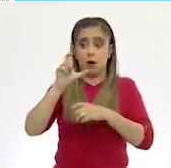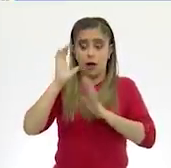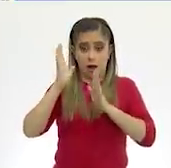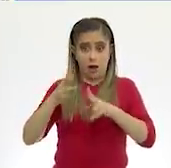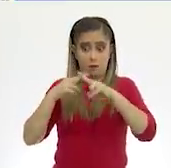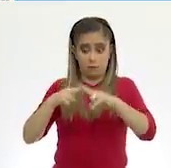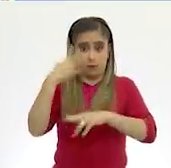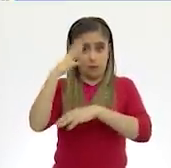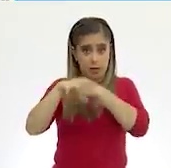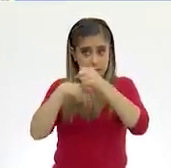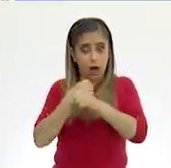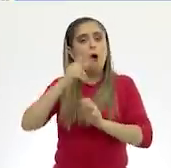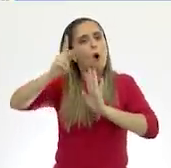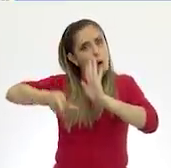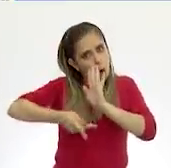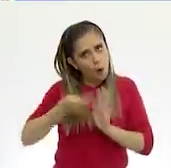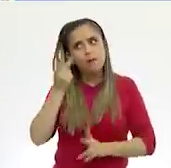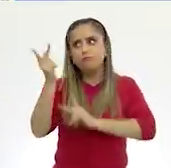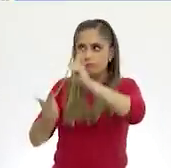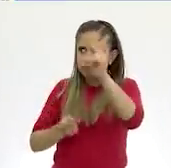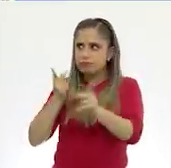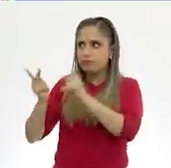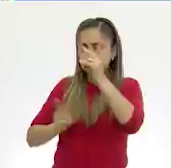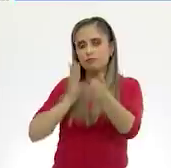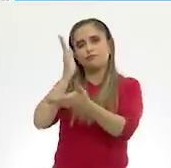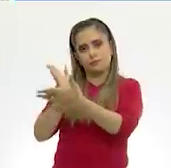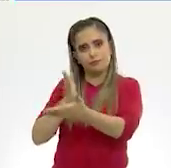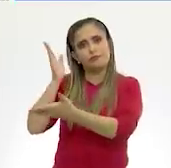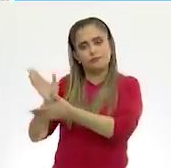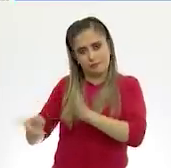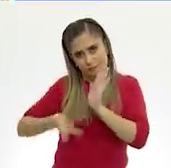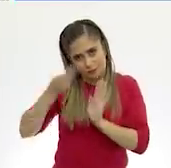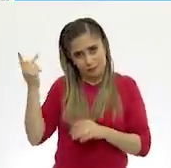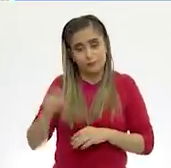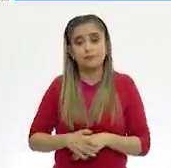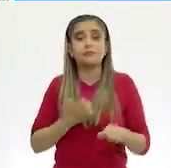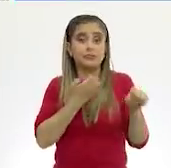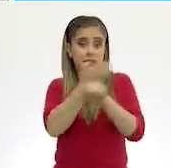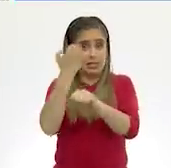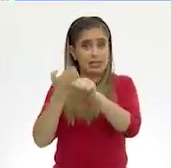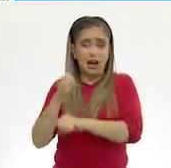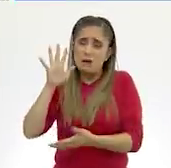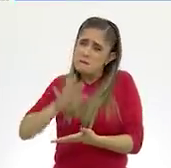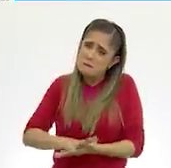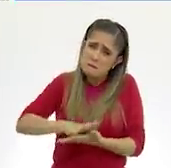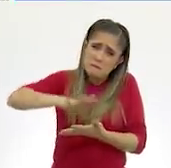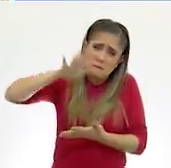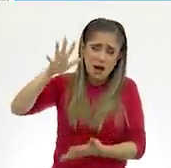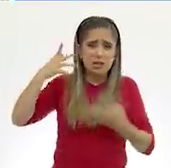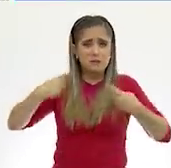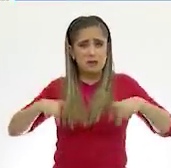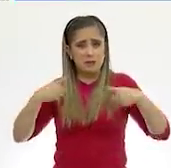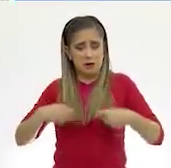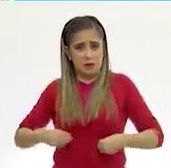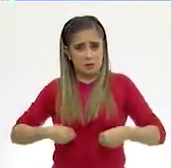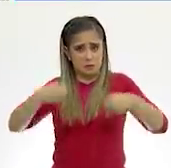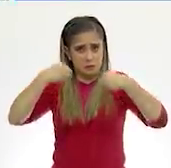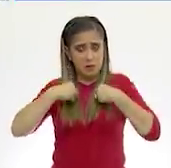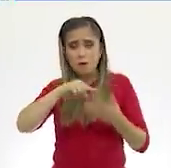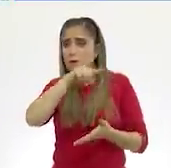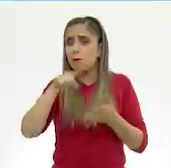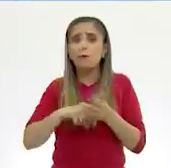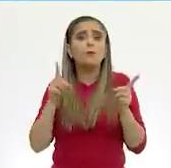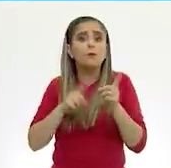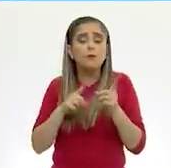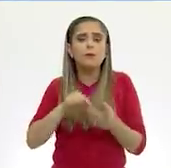Sí, Alfonso. El mapa muestra que los estados con mayor población absoluta se localizan en la parte media